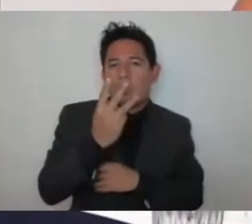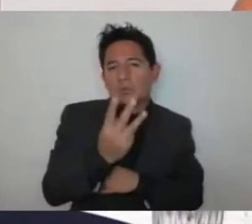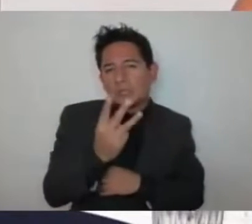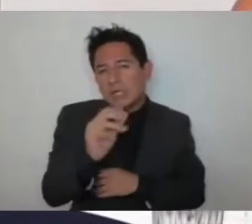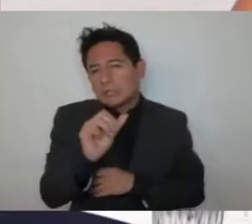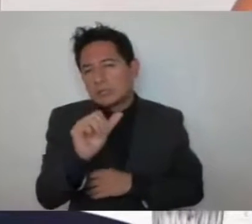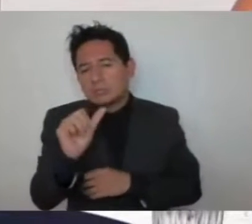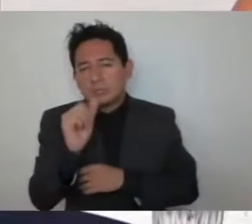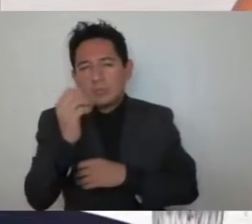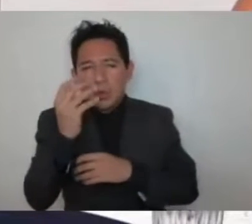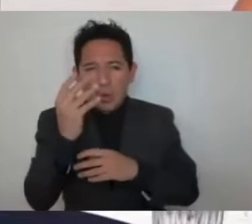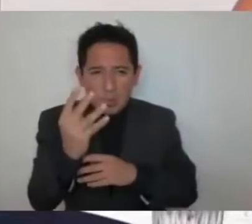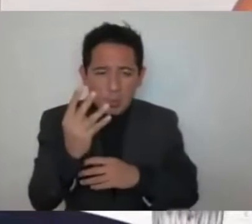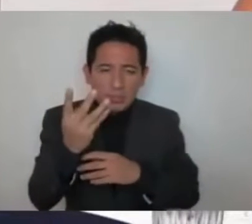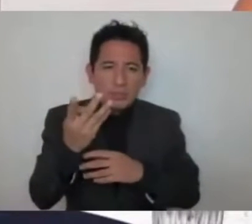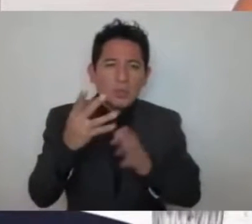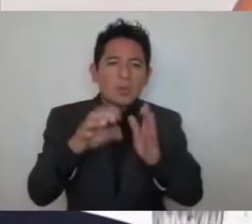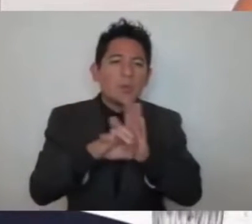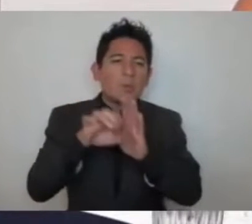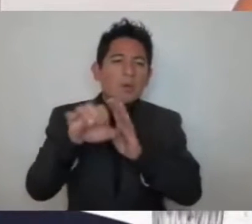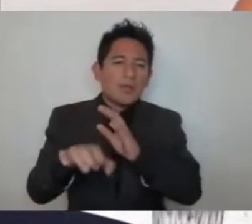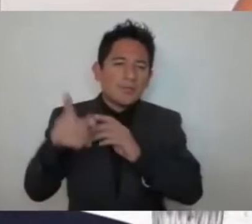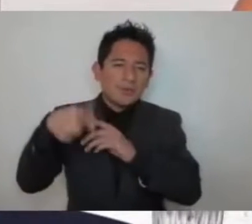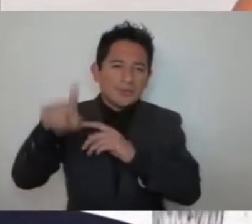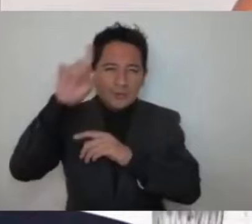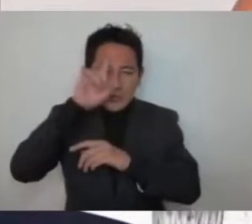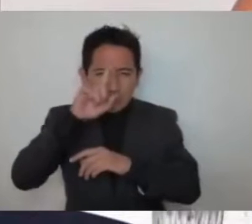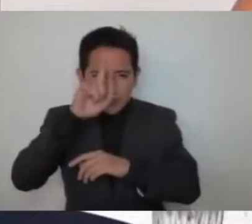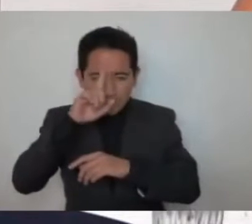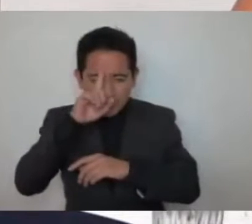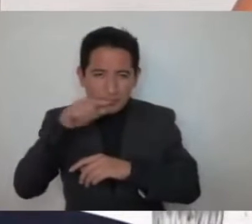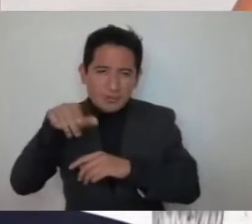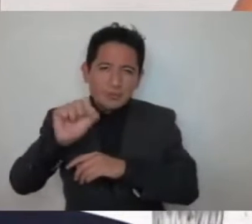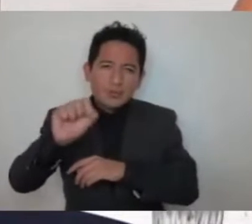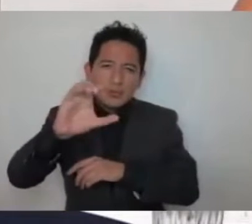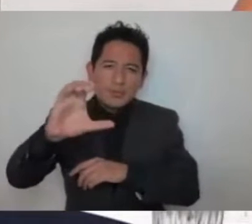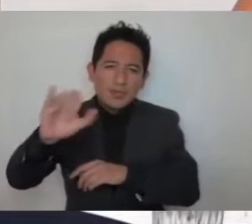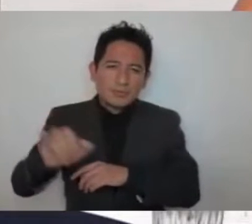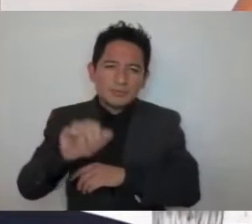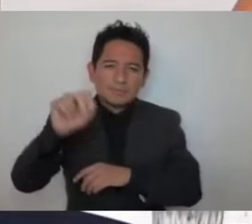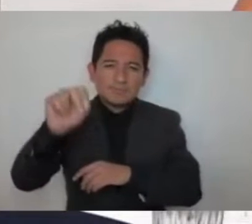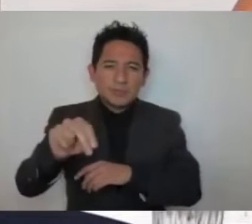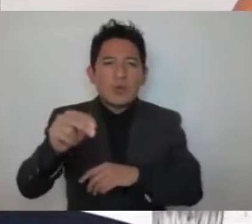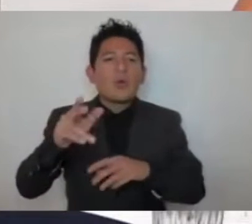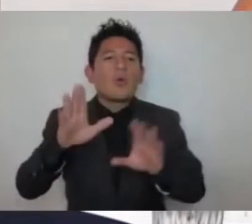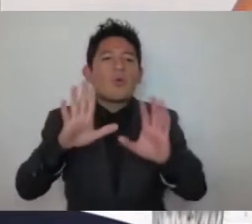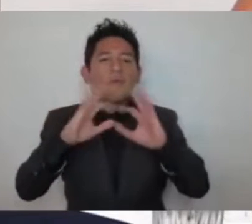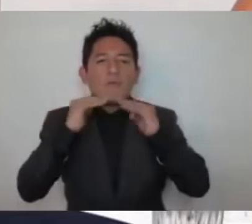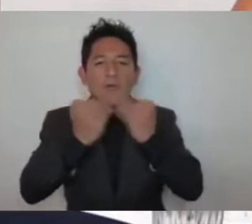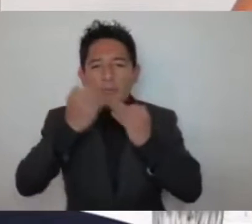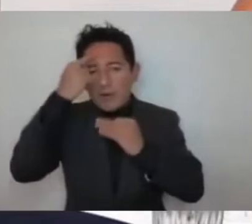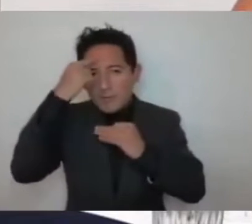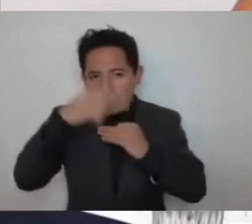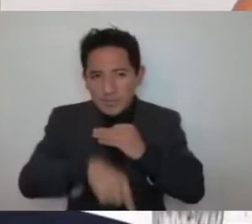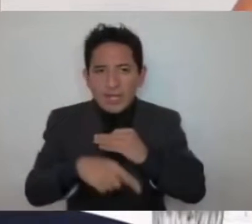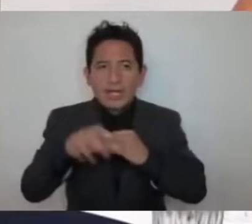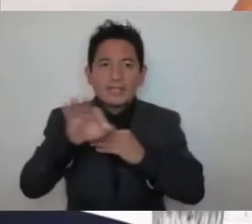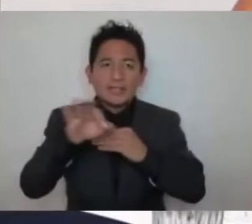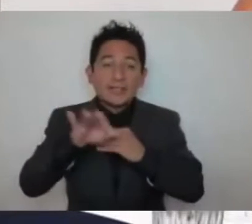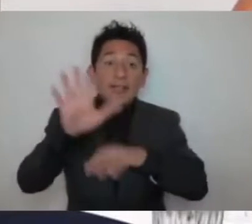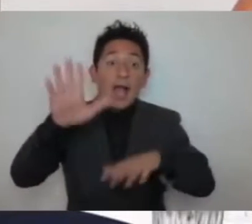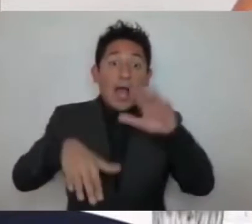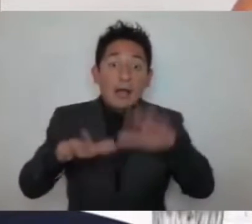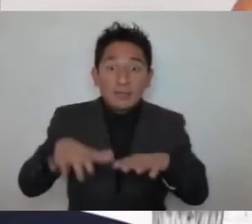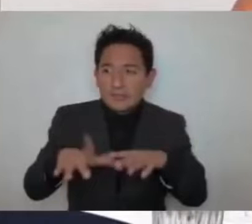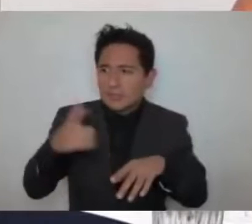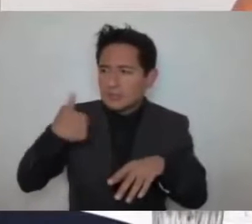porque la corte lo diga sino Cuáles son los temas relevantes relativos a las restricciones a la libertad personal iniciamos con detenciones en flagrancia y como ya les decía explicando